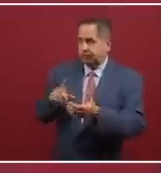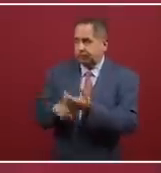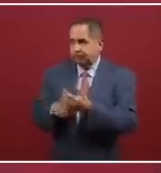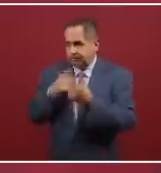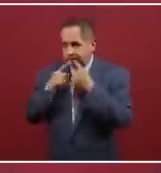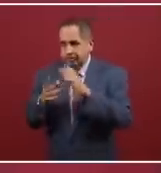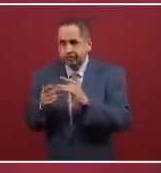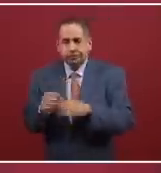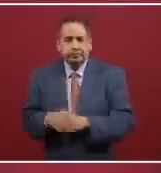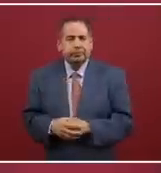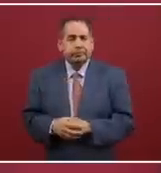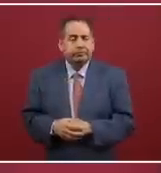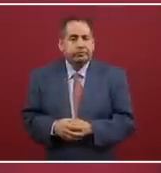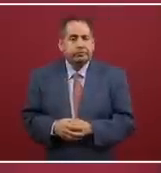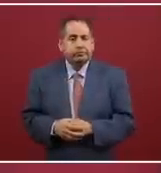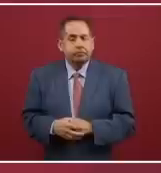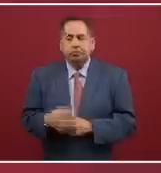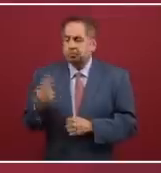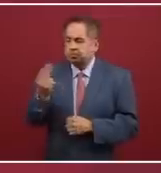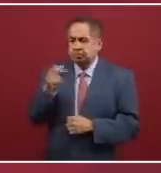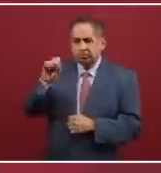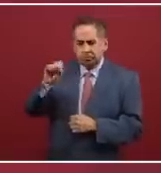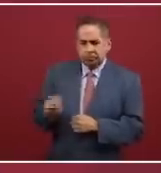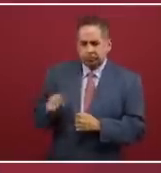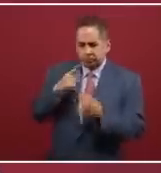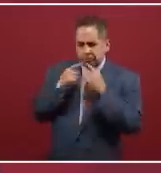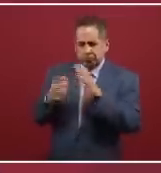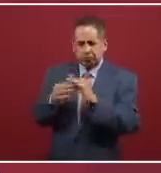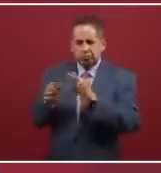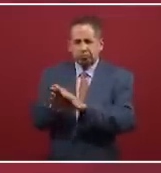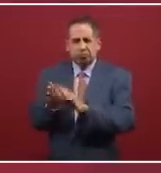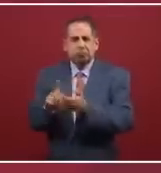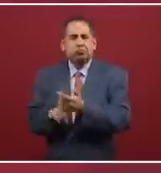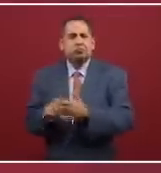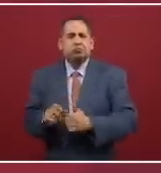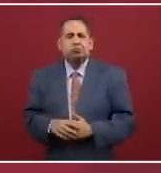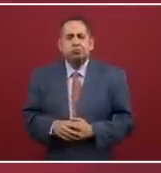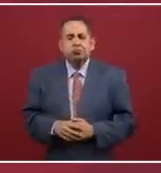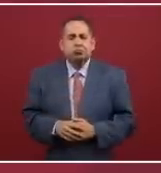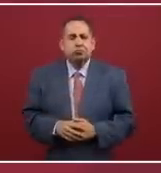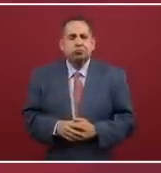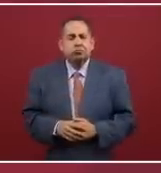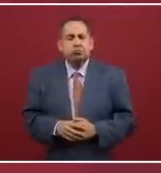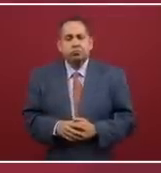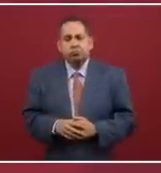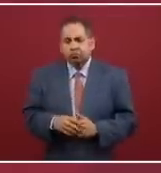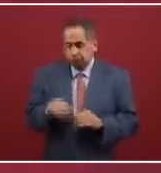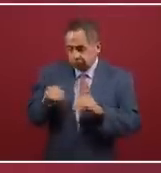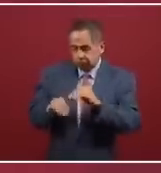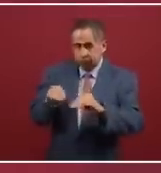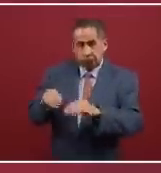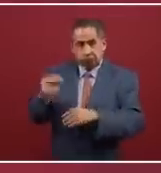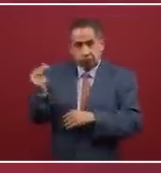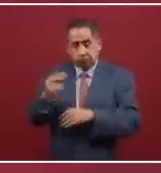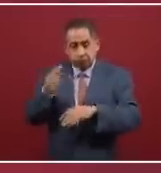la estación migratoria si necesitamos ampliar facilidades y sobre todo necesitamos tener una presencia en la